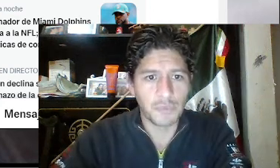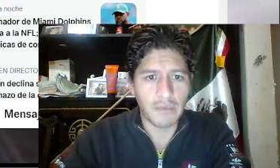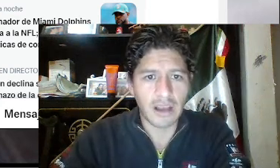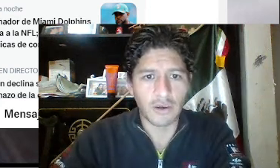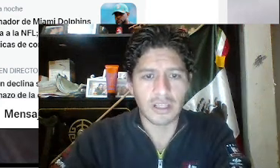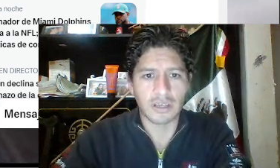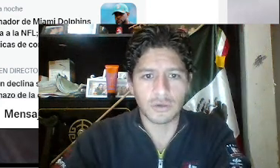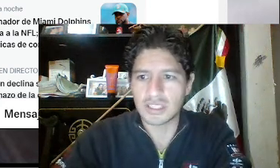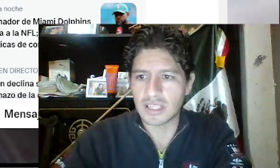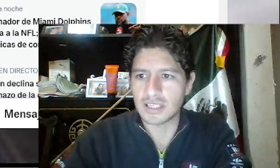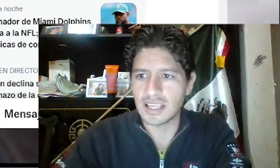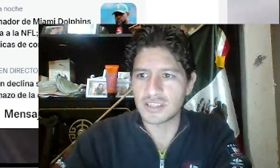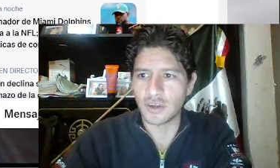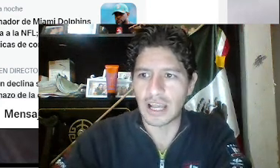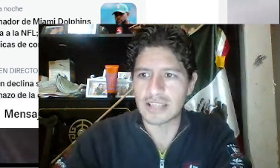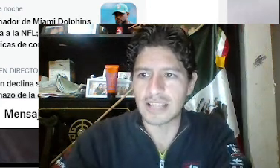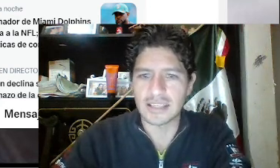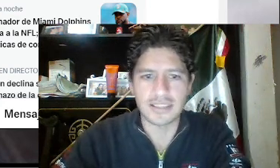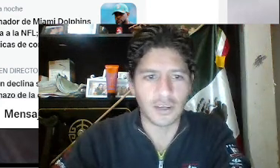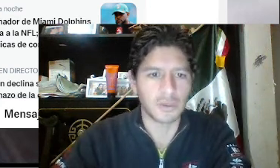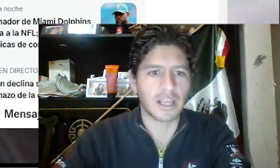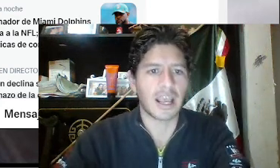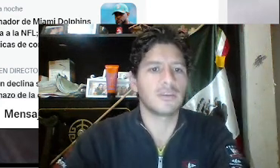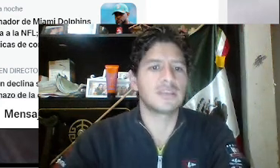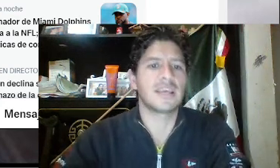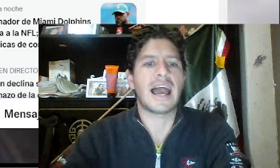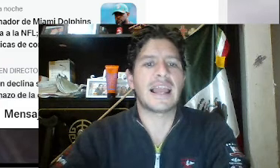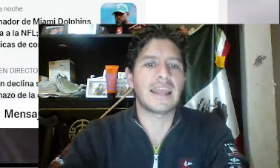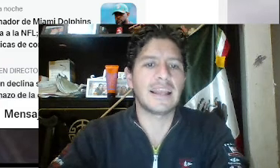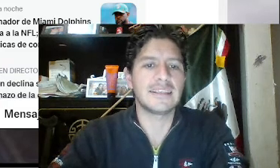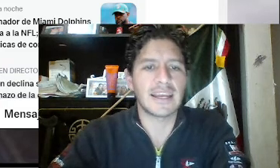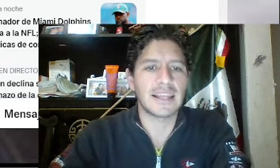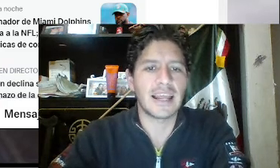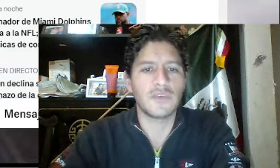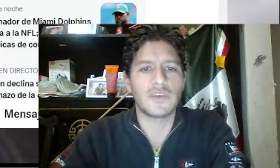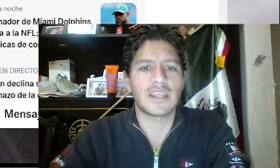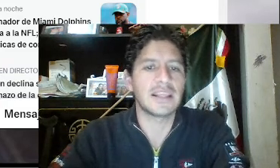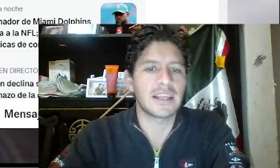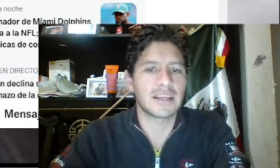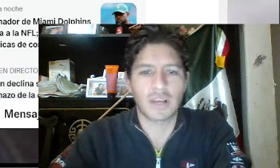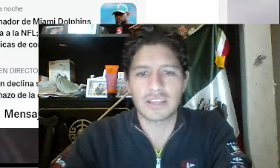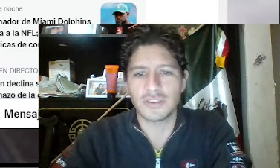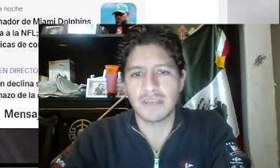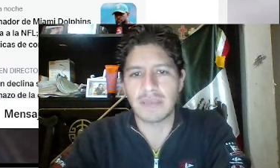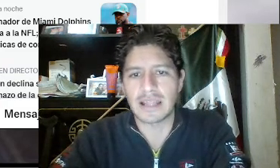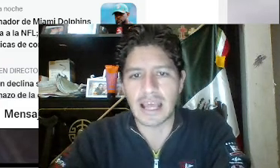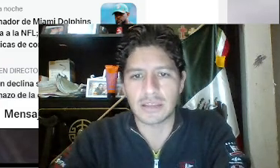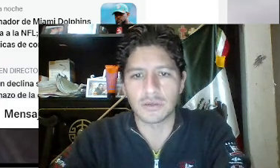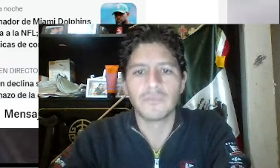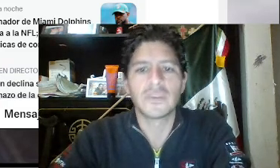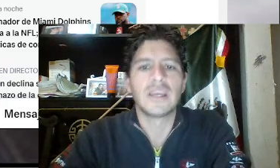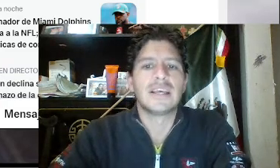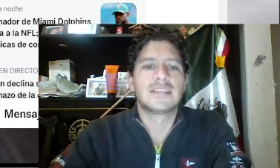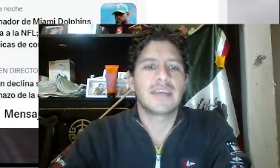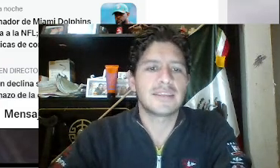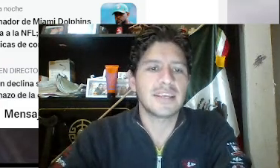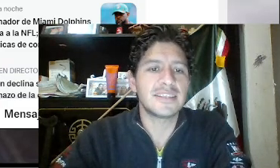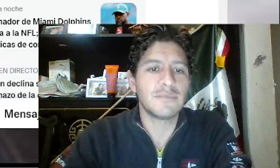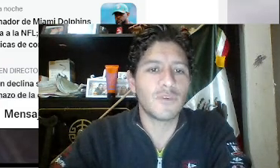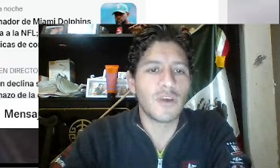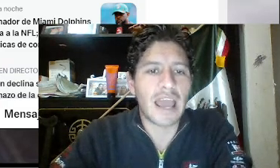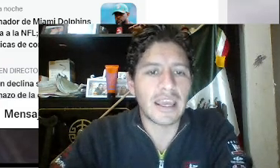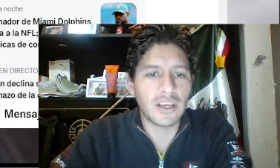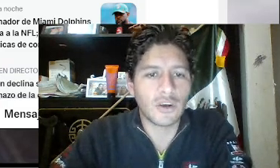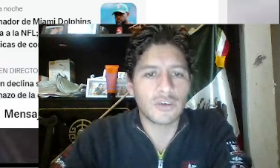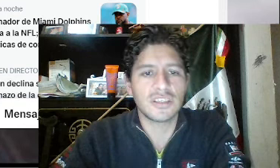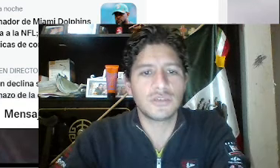La Suprema Corte de Justicia hace 6 horas lanza este comunicado, dice: al analizar la Ley Federal de Revocación de Mandato, se